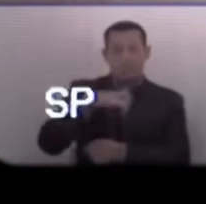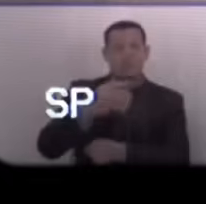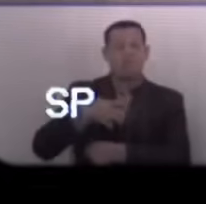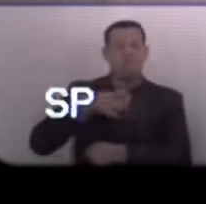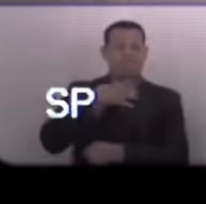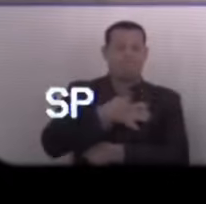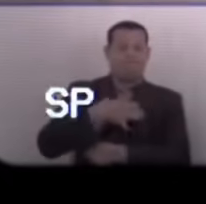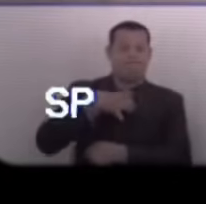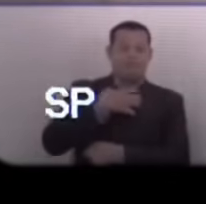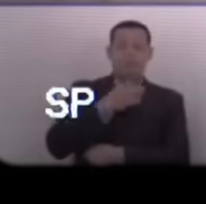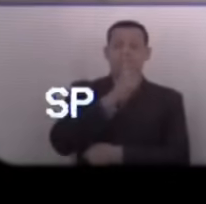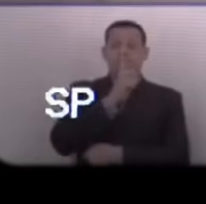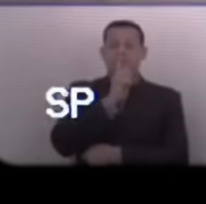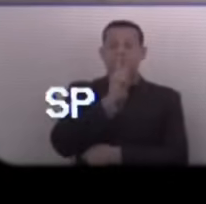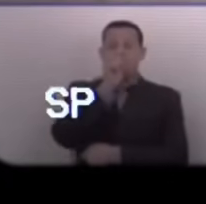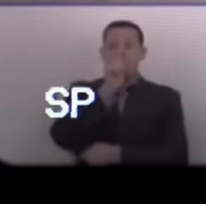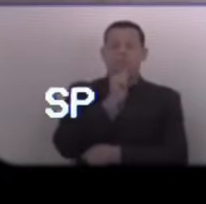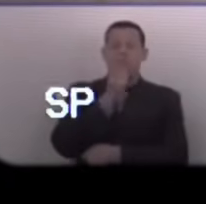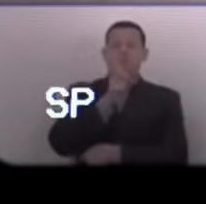berrinchitos y a abstenernos.